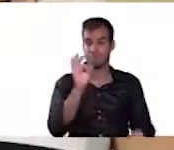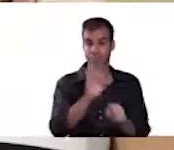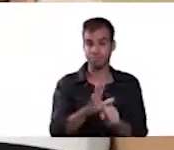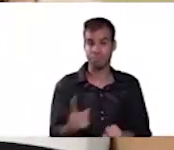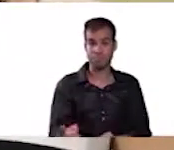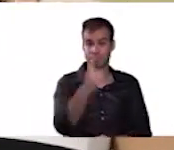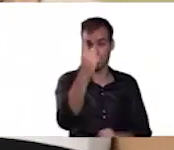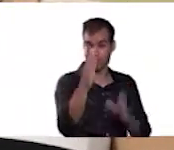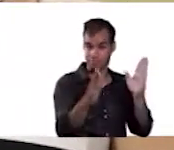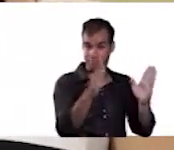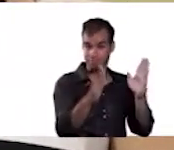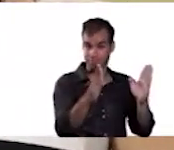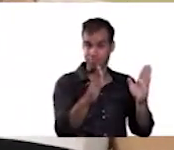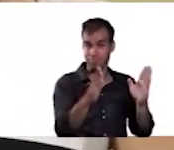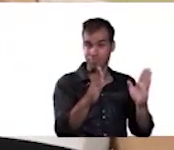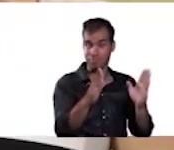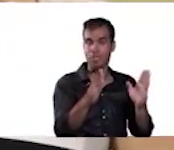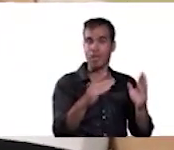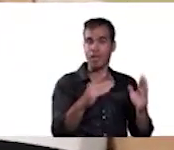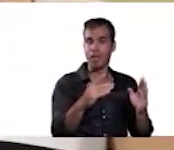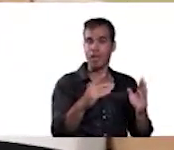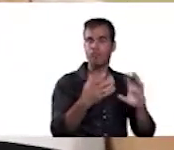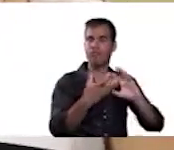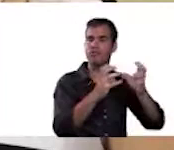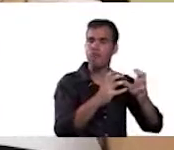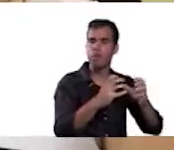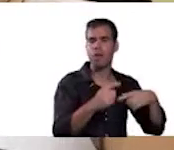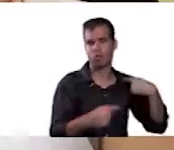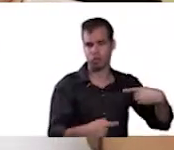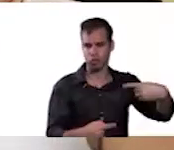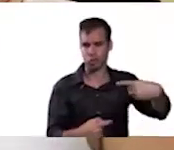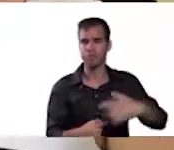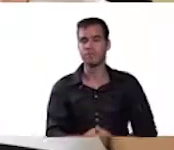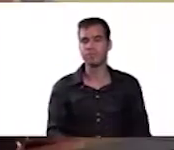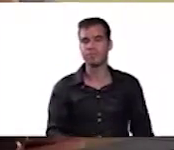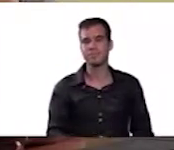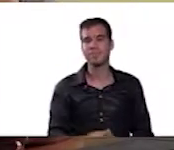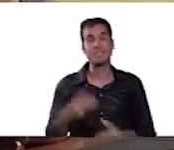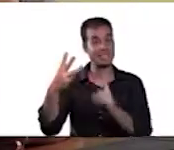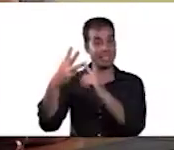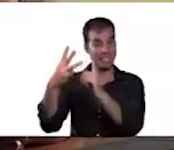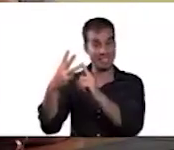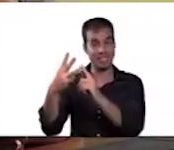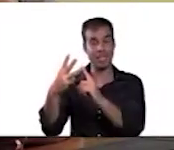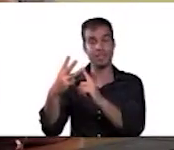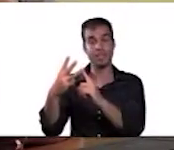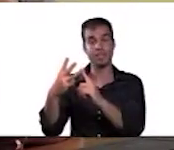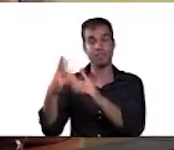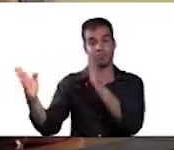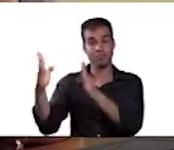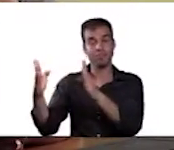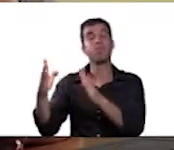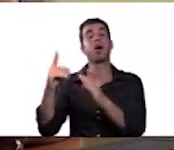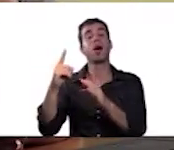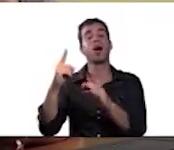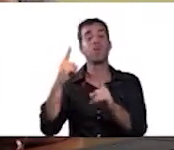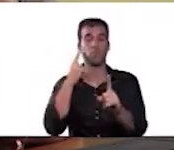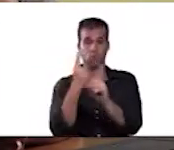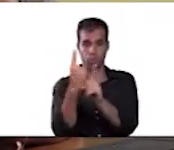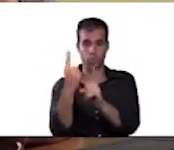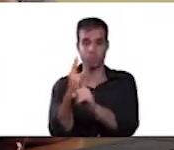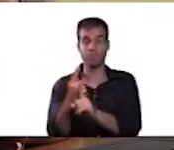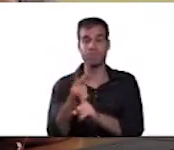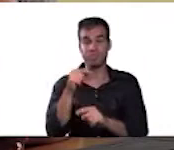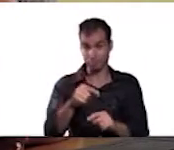primer semestre regular y el tercer semestre por encuentro. En estos semestres van a usar